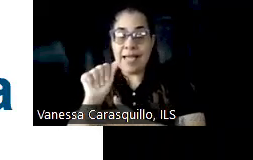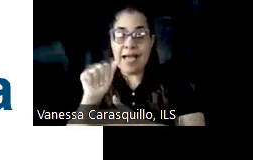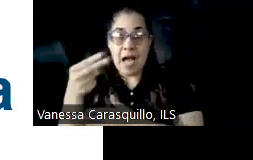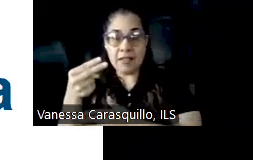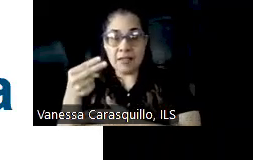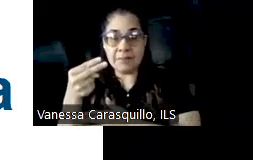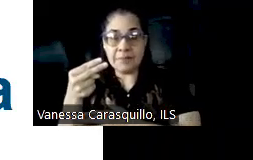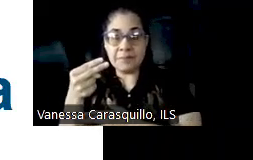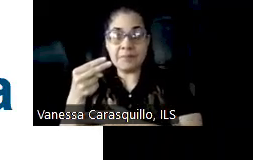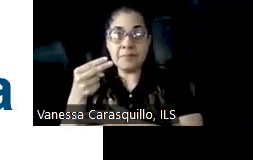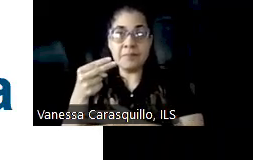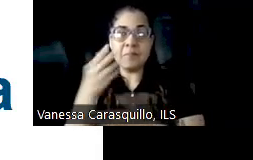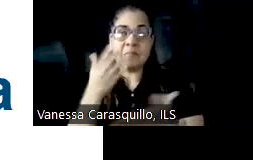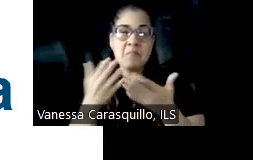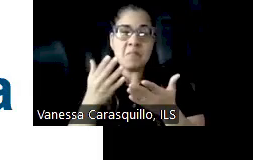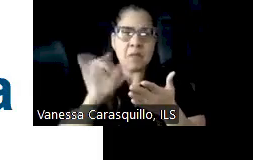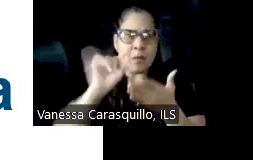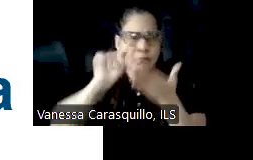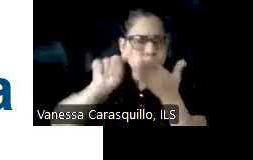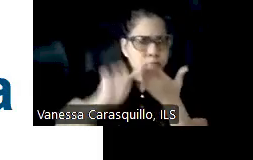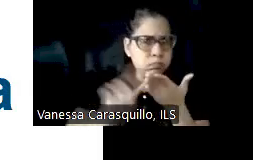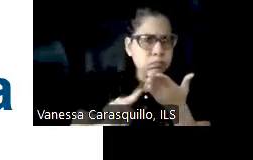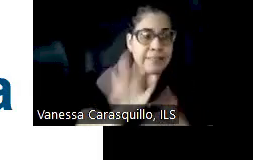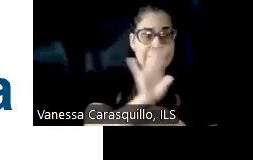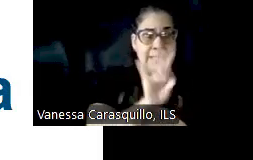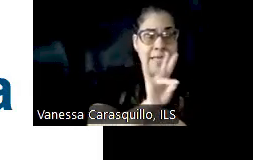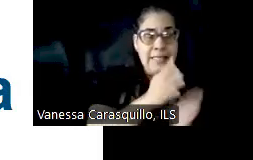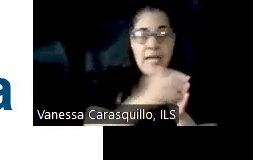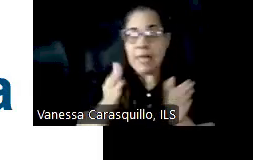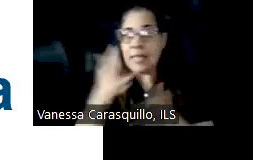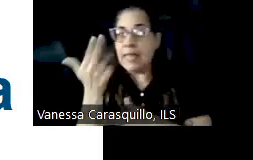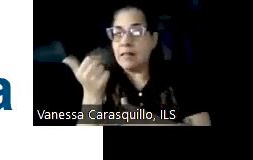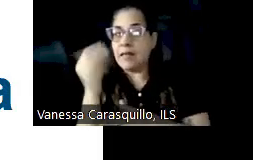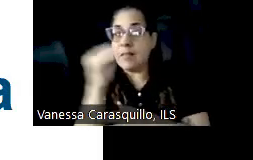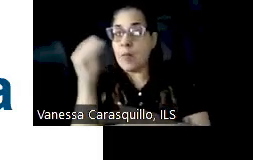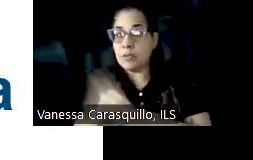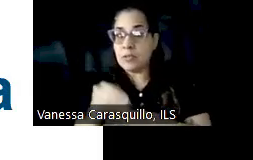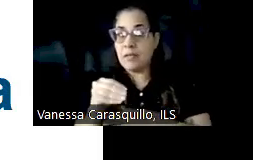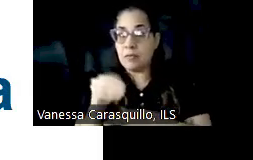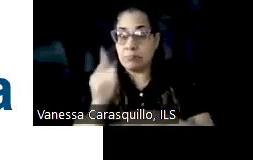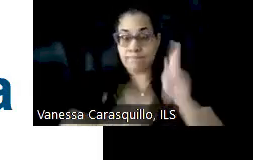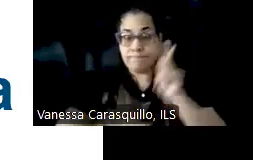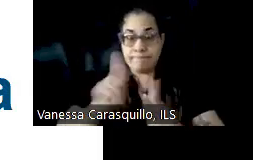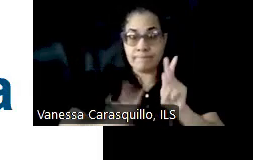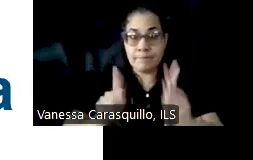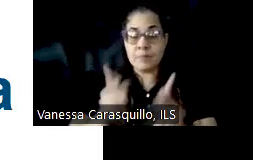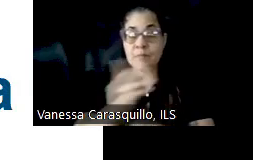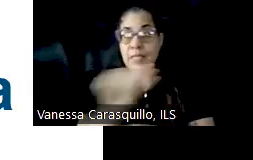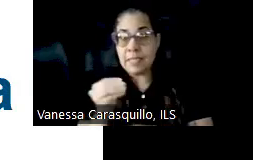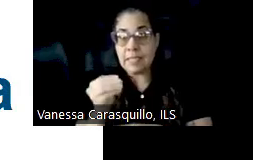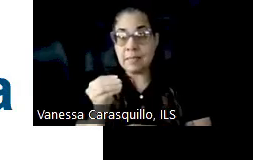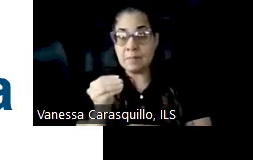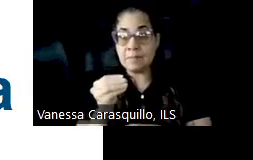este estudio, puede estar entre el 7 hasta el 13% de la población. Y los trastornos de autismo, que según